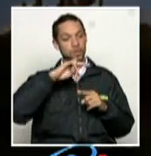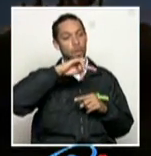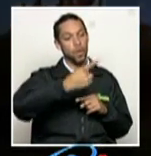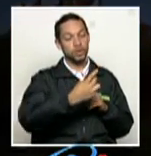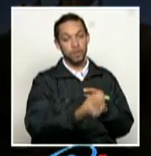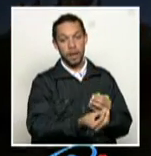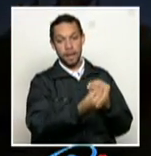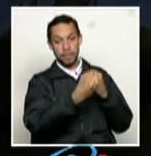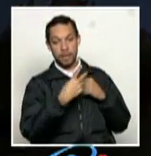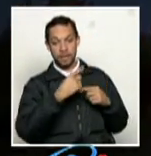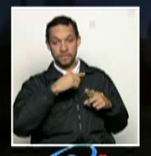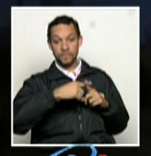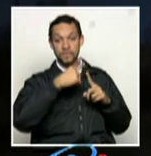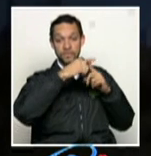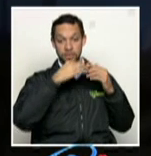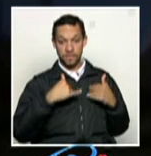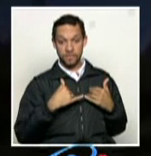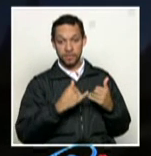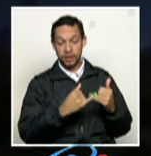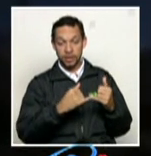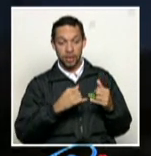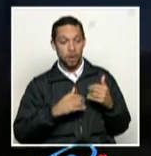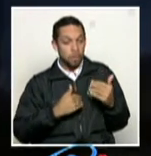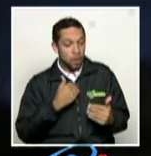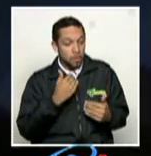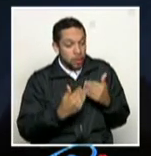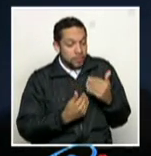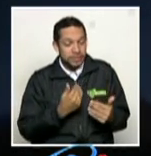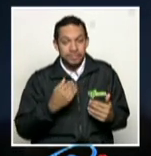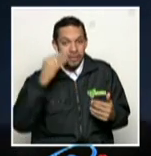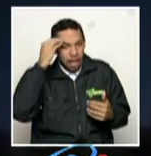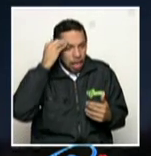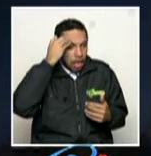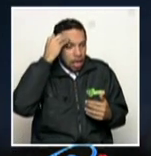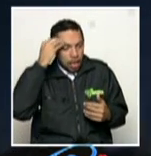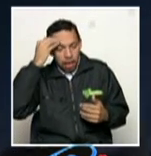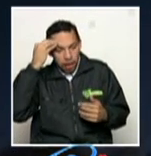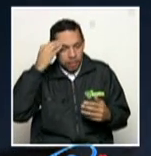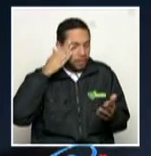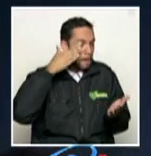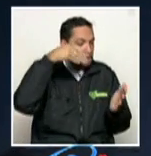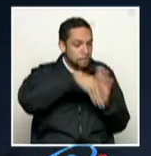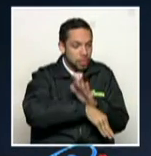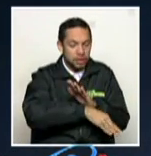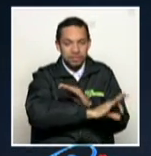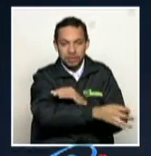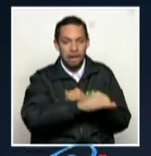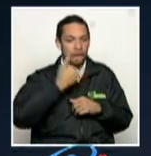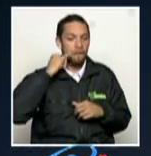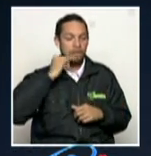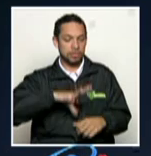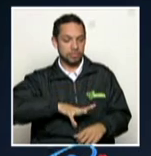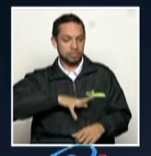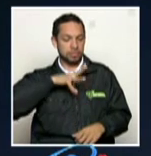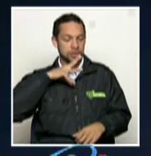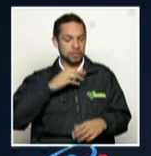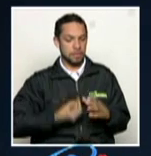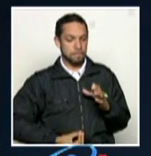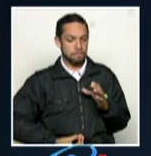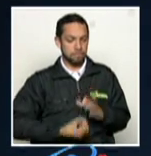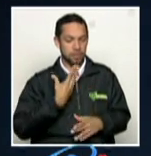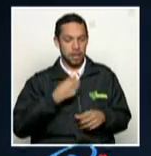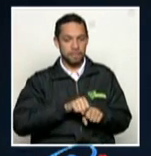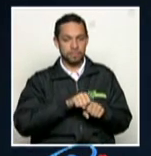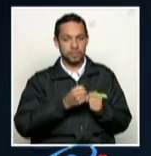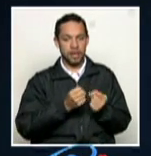en el proceso y abriéndonos paso a través de la insensatez, el ego estará listo para erosionar